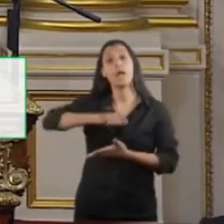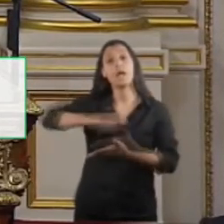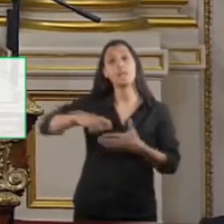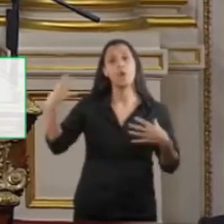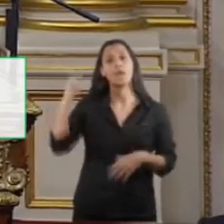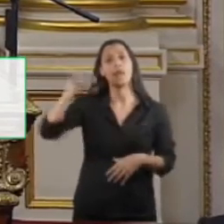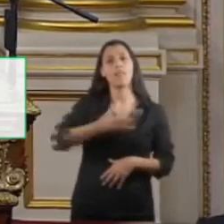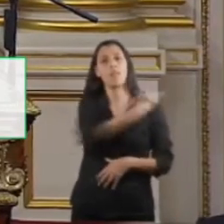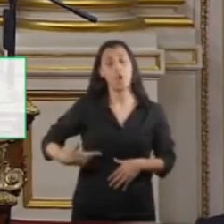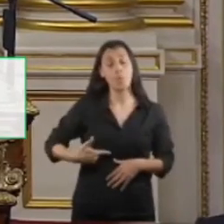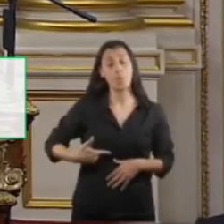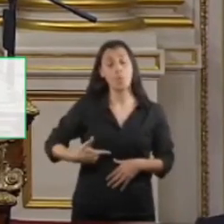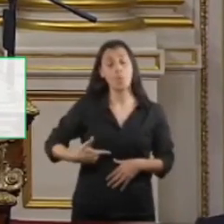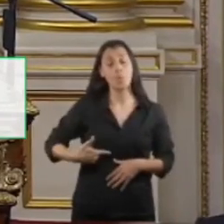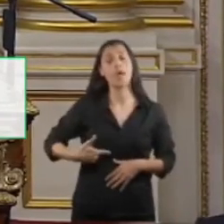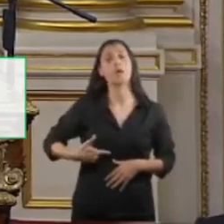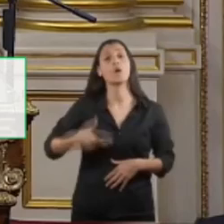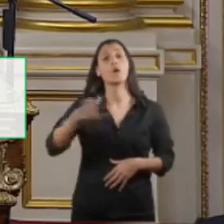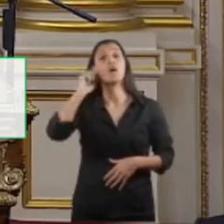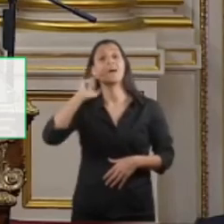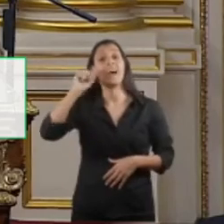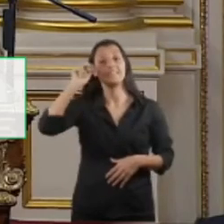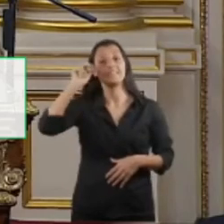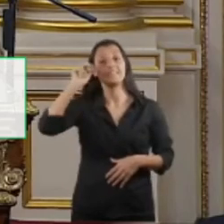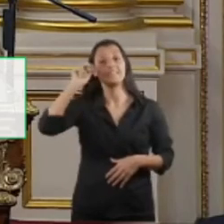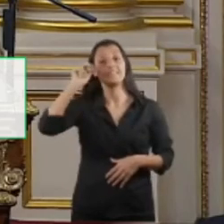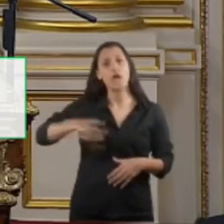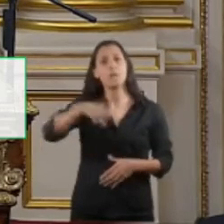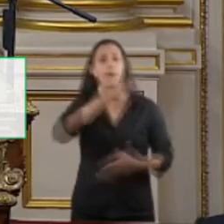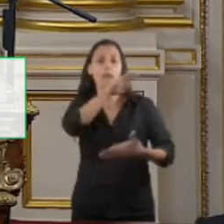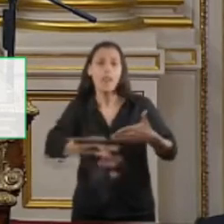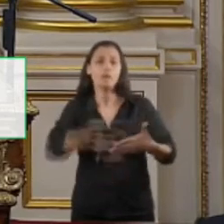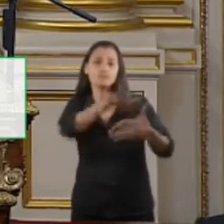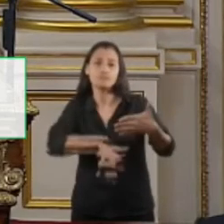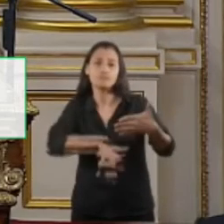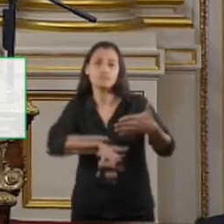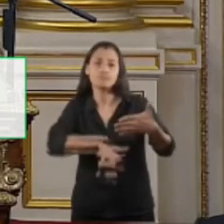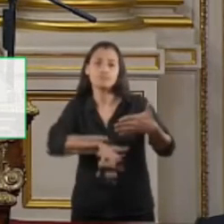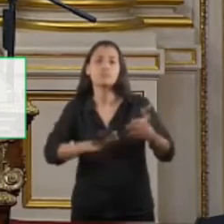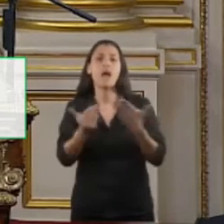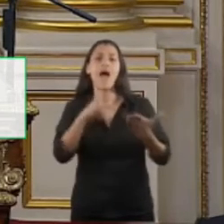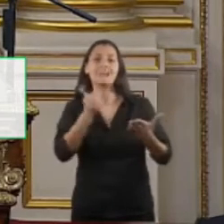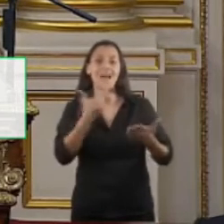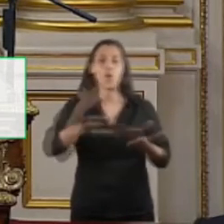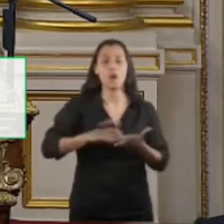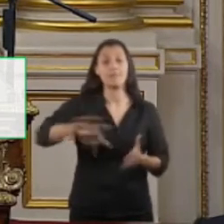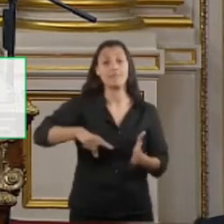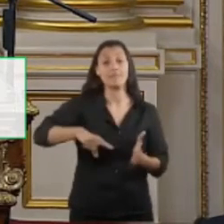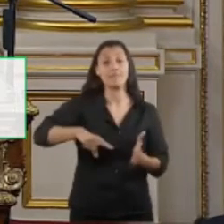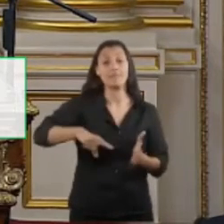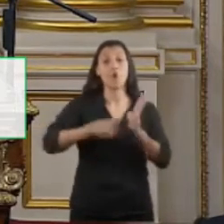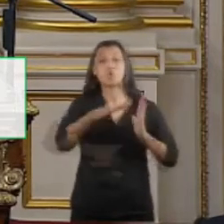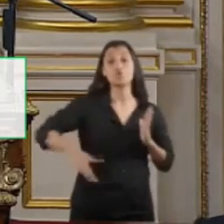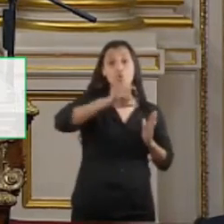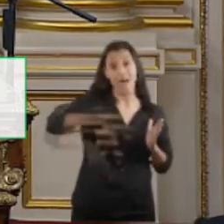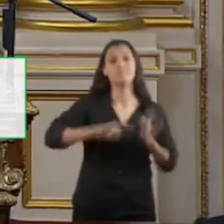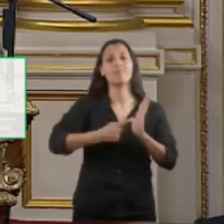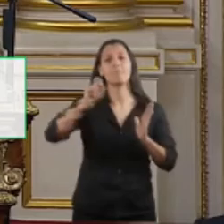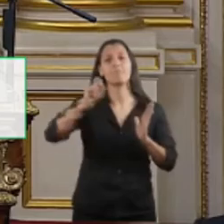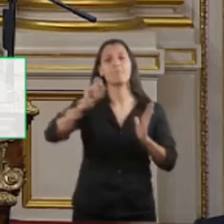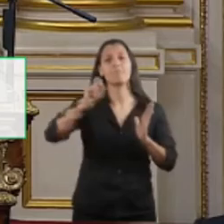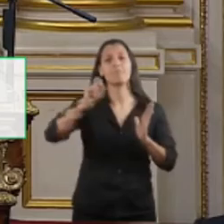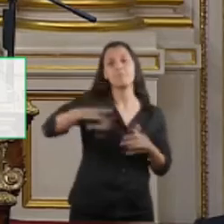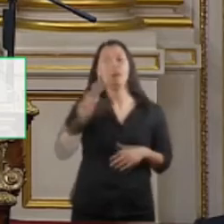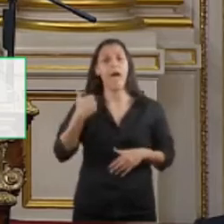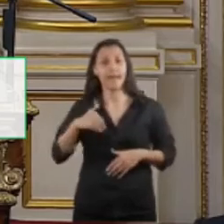o por una ventana. Lamentablemente se fue mal, y los números, la verdad